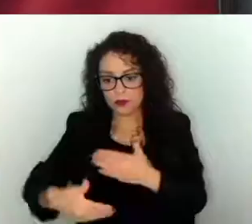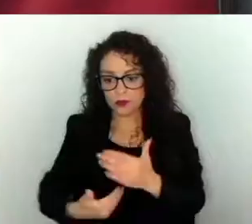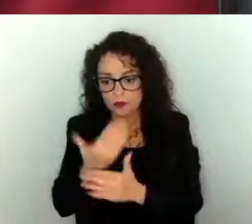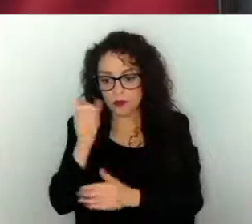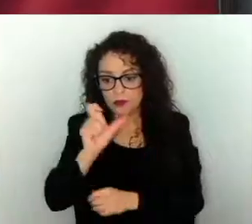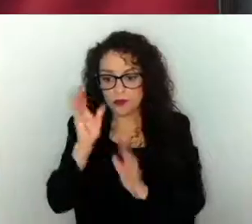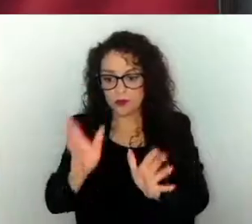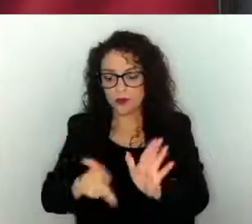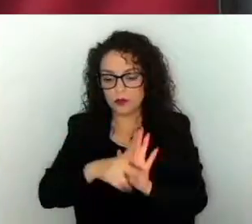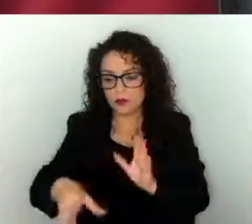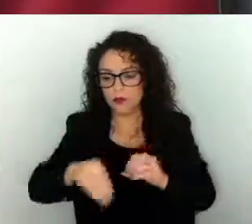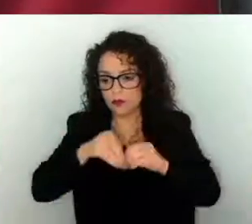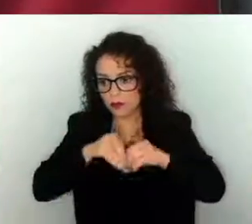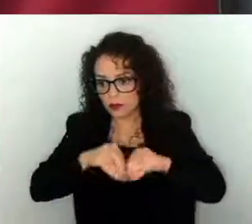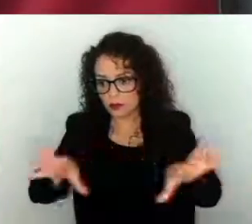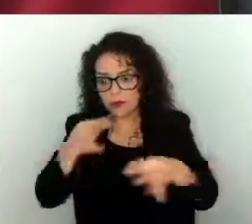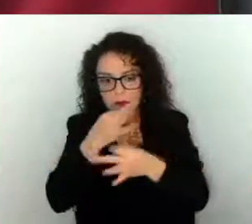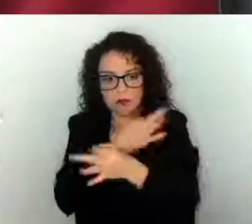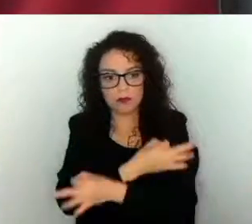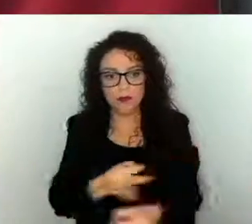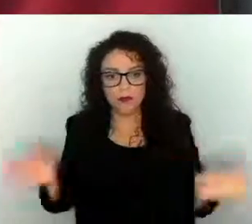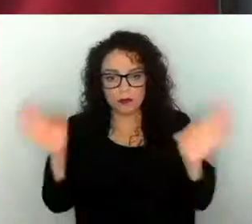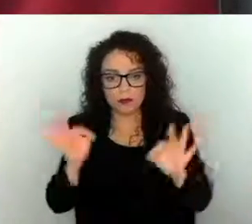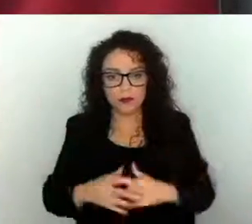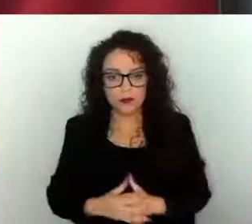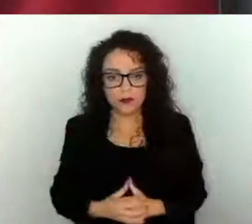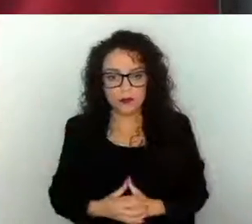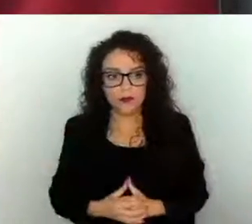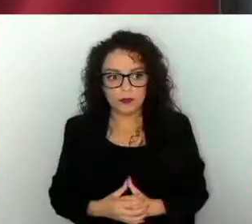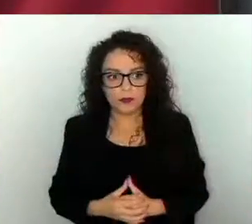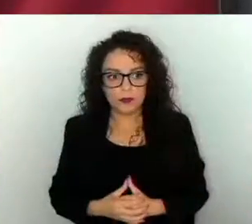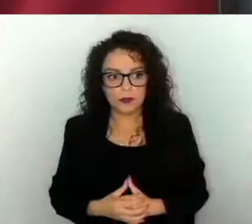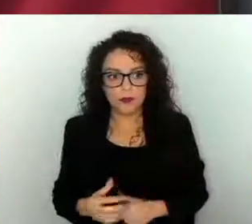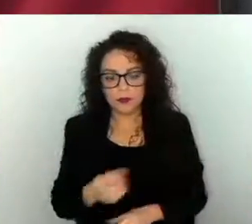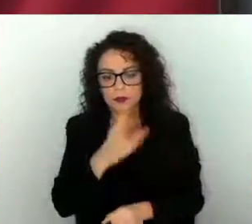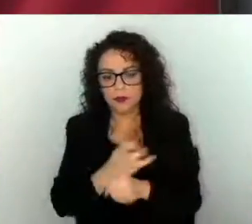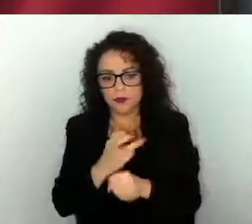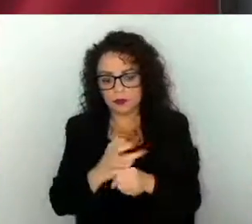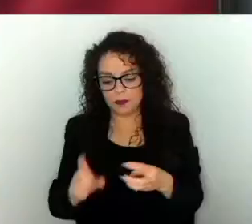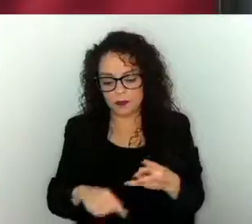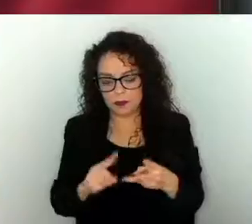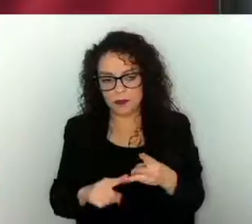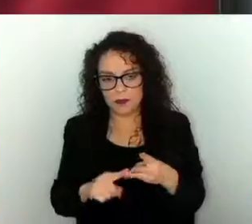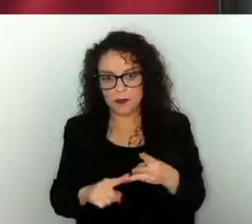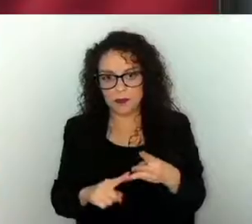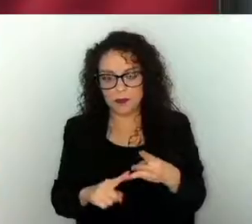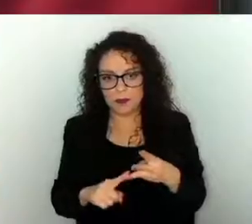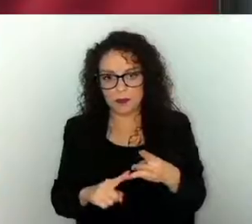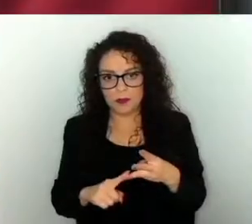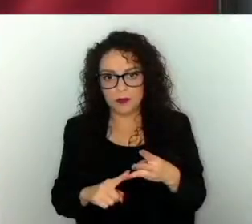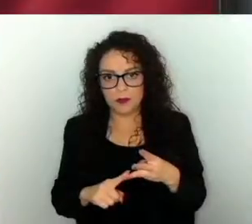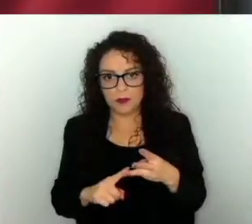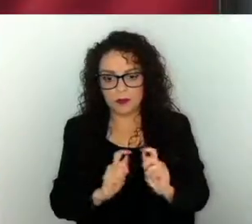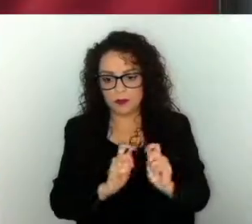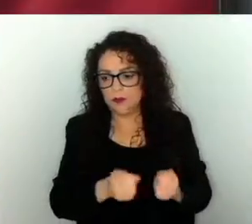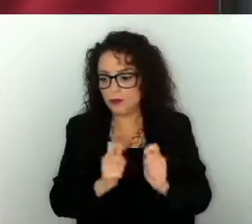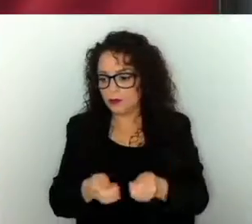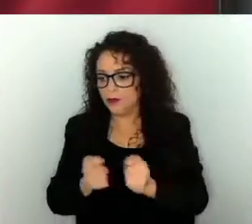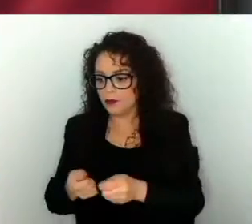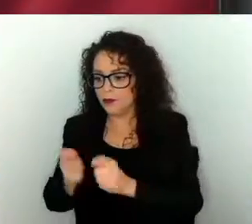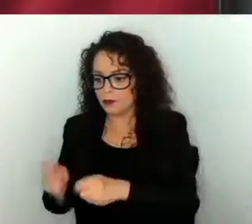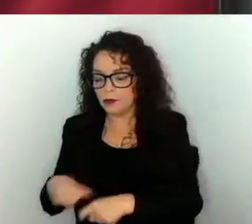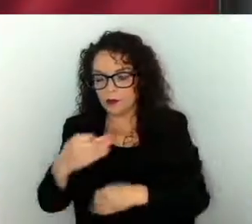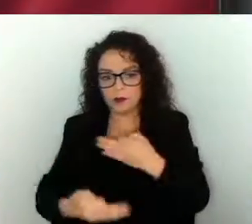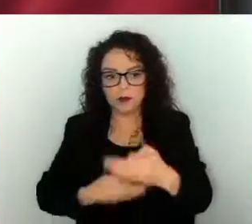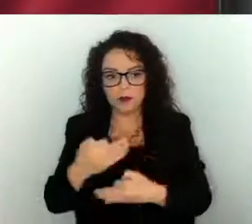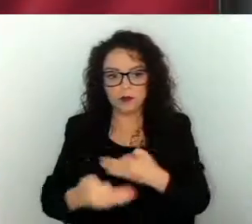en el periódico oficial Gaceta de Gobierno. Tercero, se abrogan y o derogan todas las disposiciones de igual